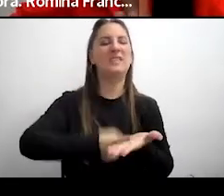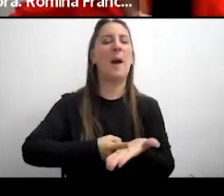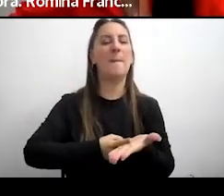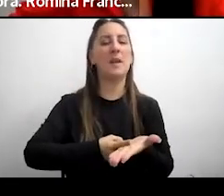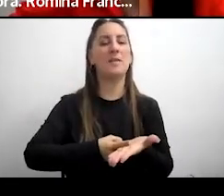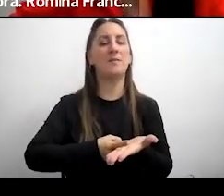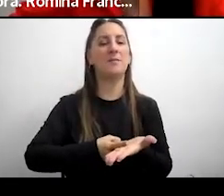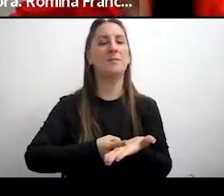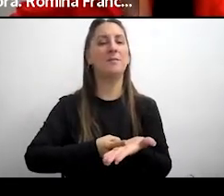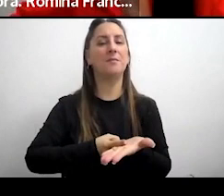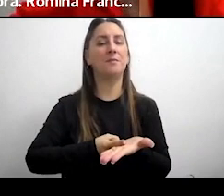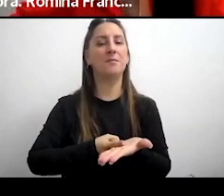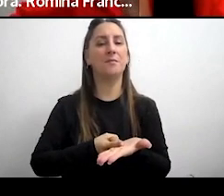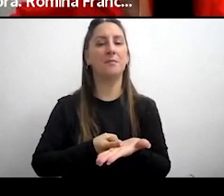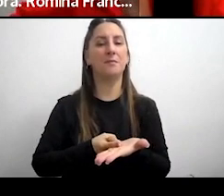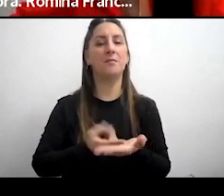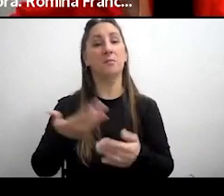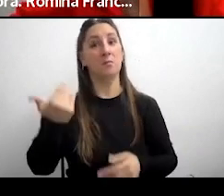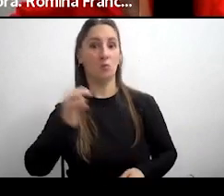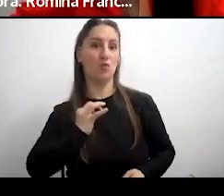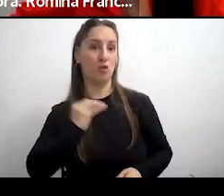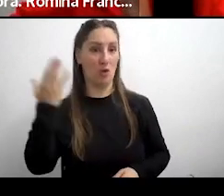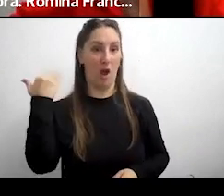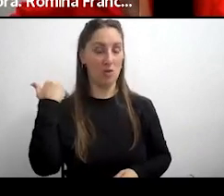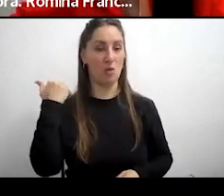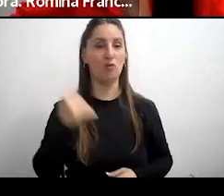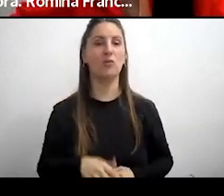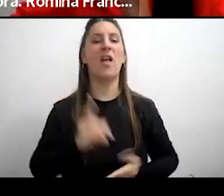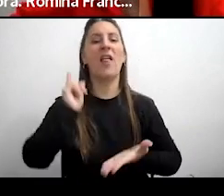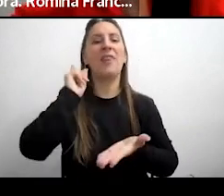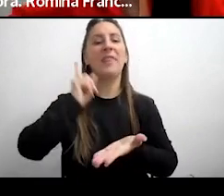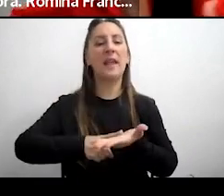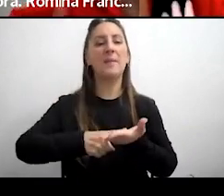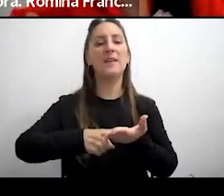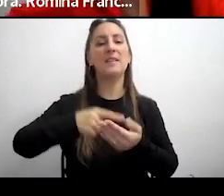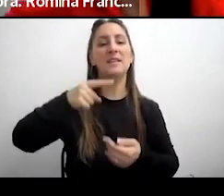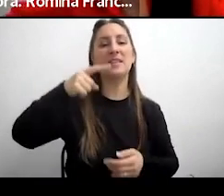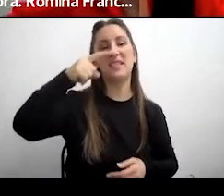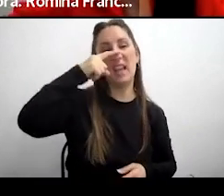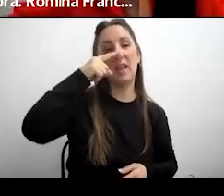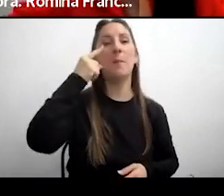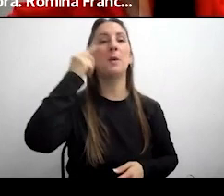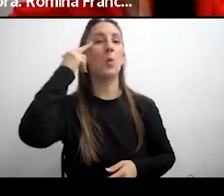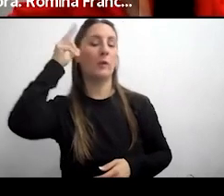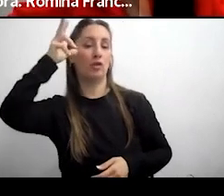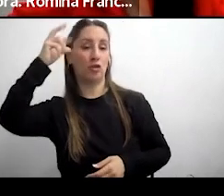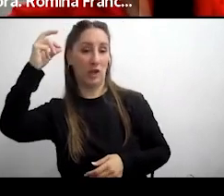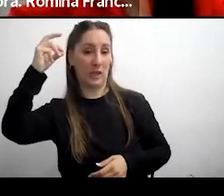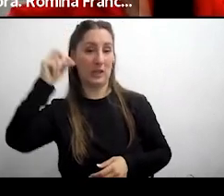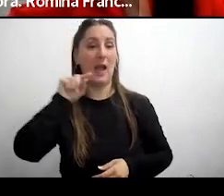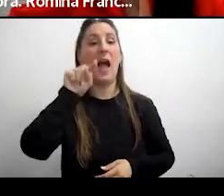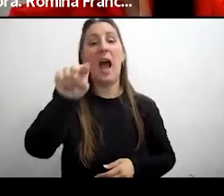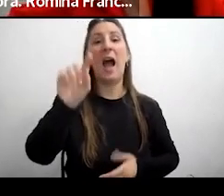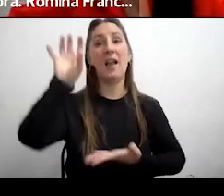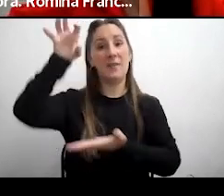dictamen de hace varios años ya, es el dictamen 7 del 80, donde aquí el